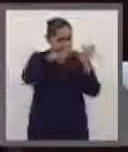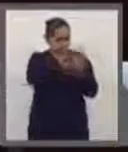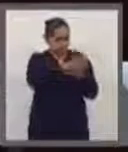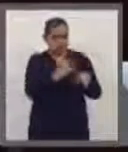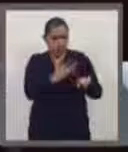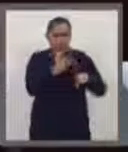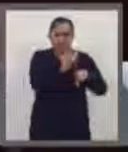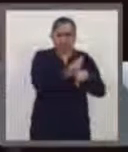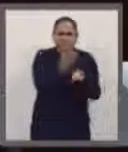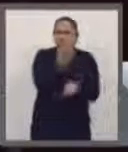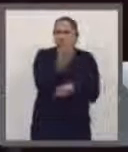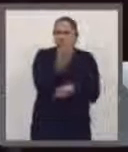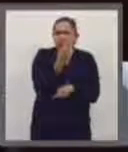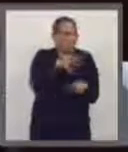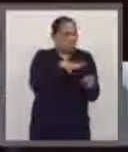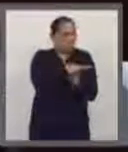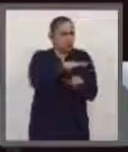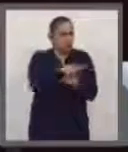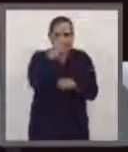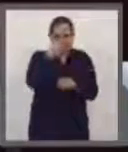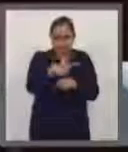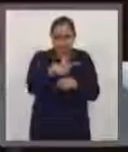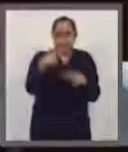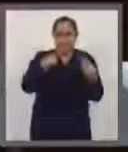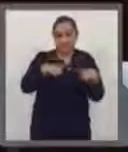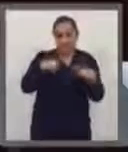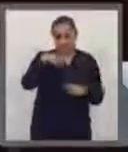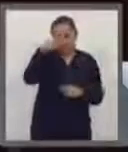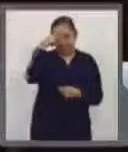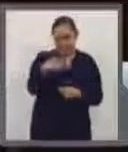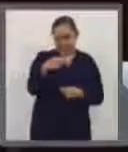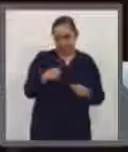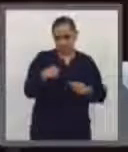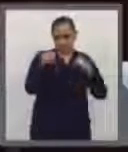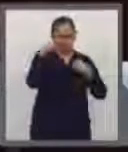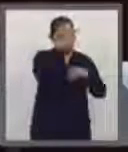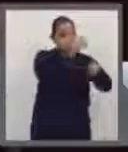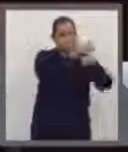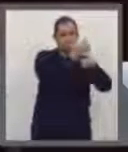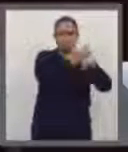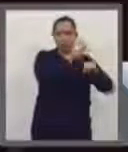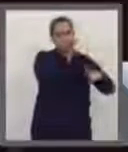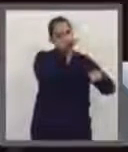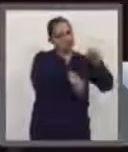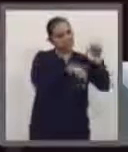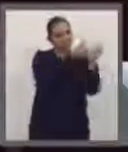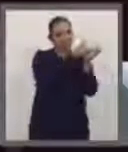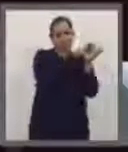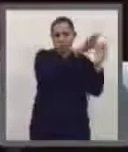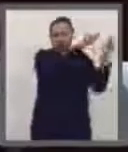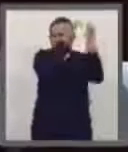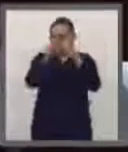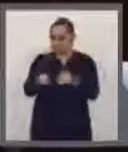a la necesidad inmediata de los connacionales repatriados, a fin de simplificar